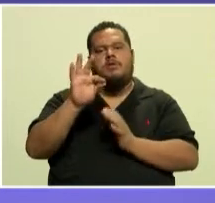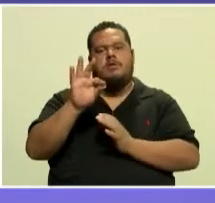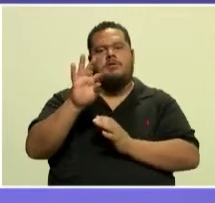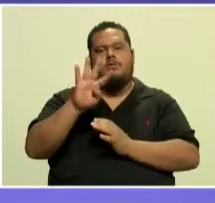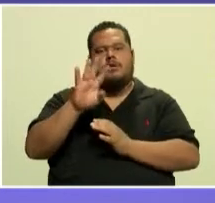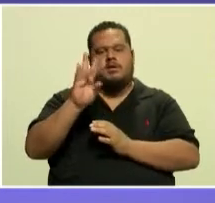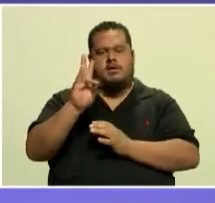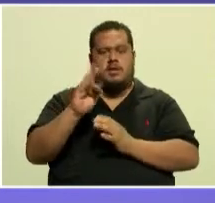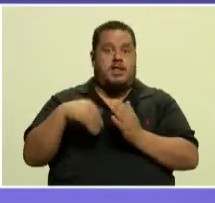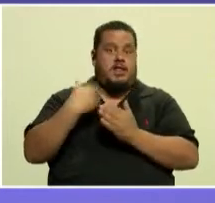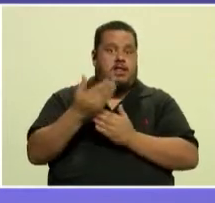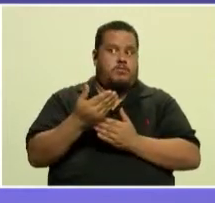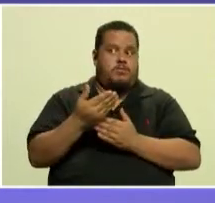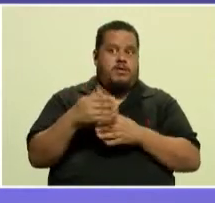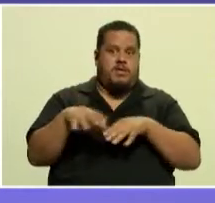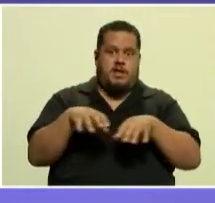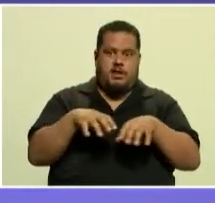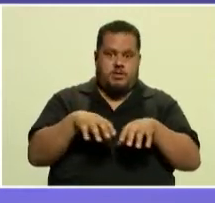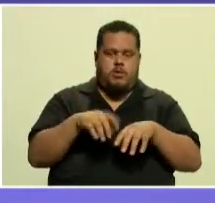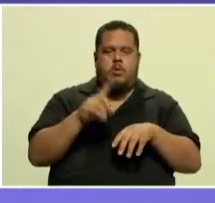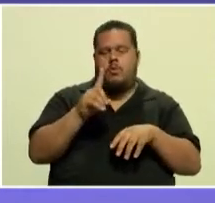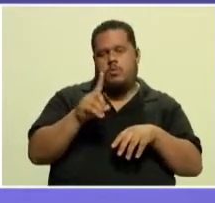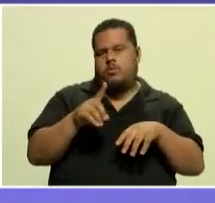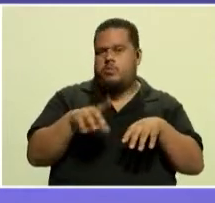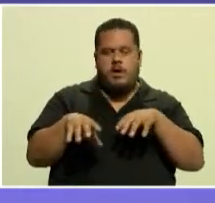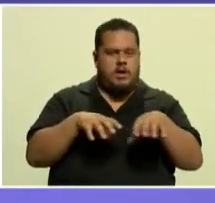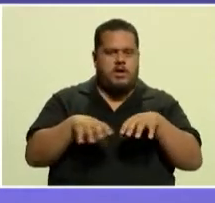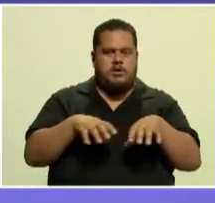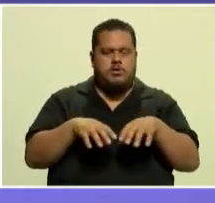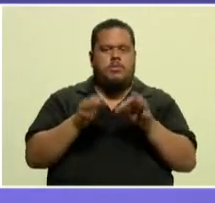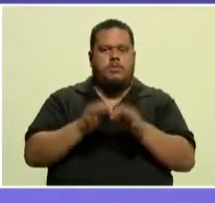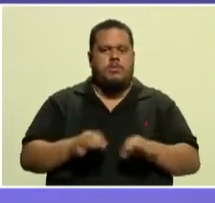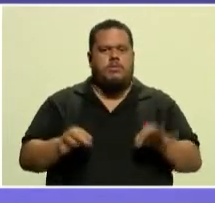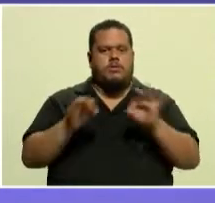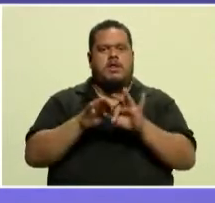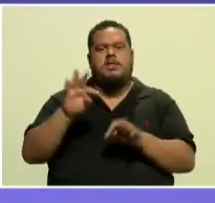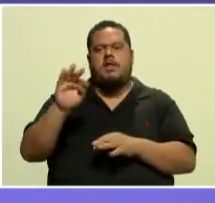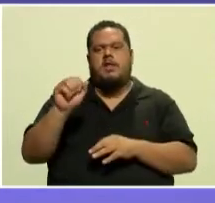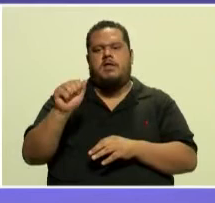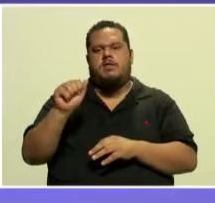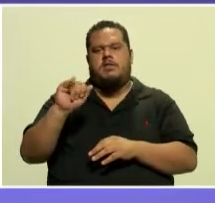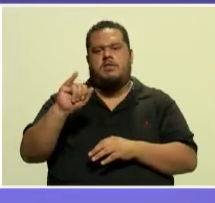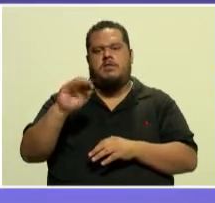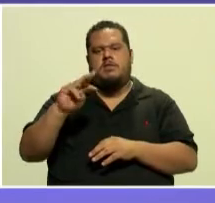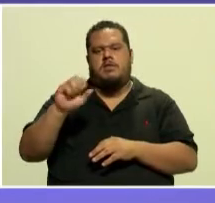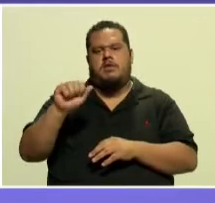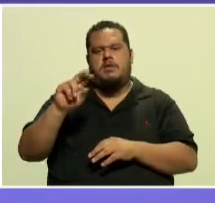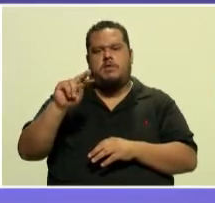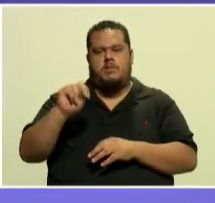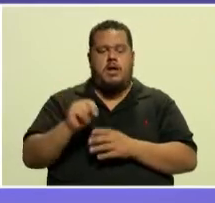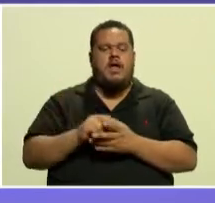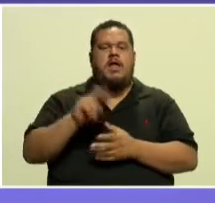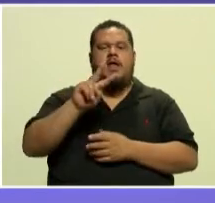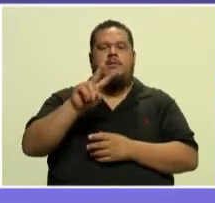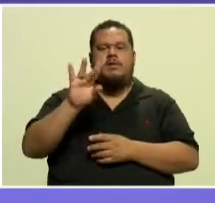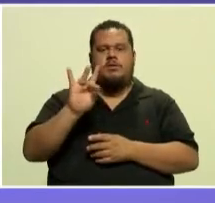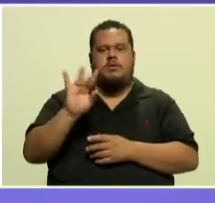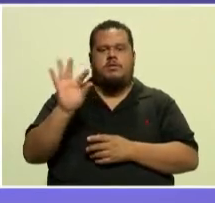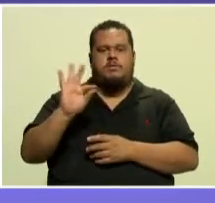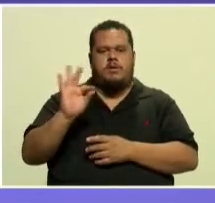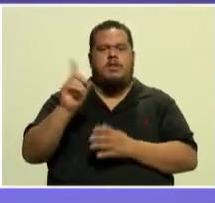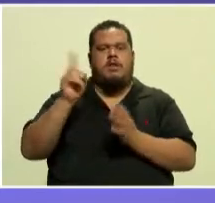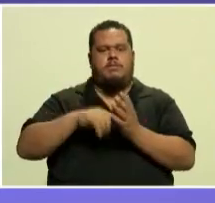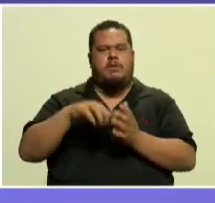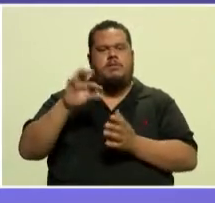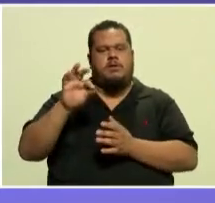después del evento, hubo un evento muy importante en Taiwán, que fue el 28 de febrero de